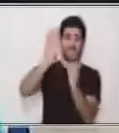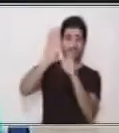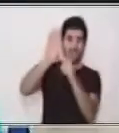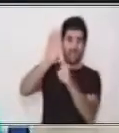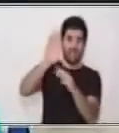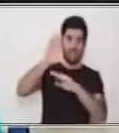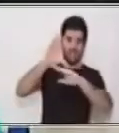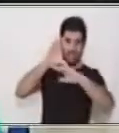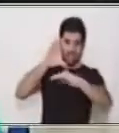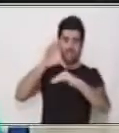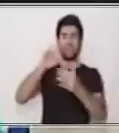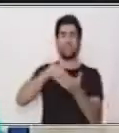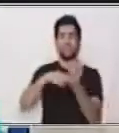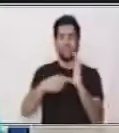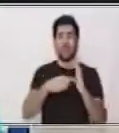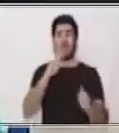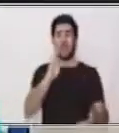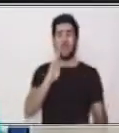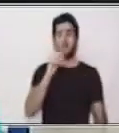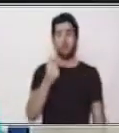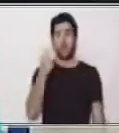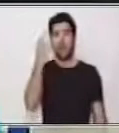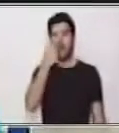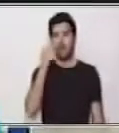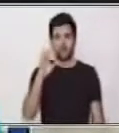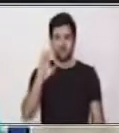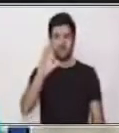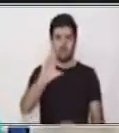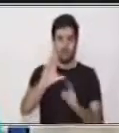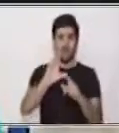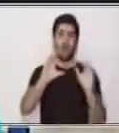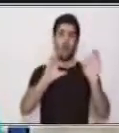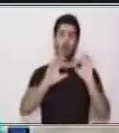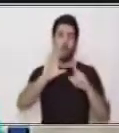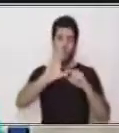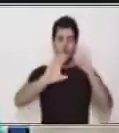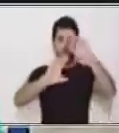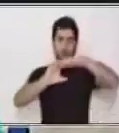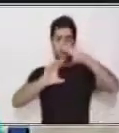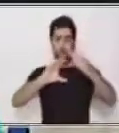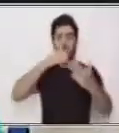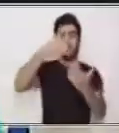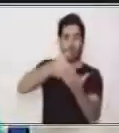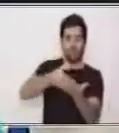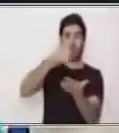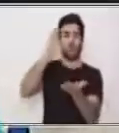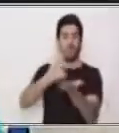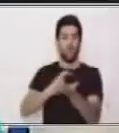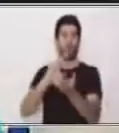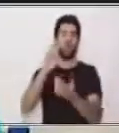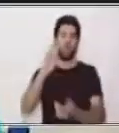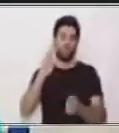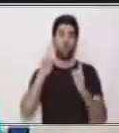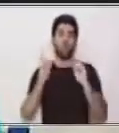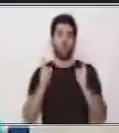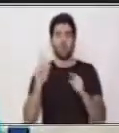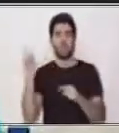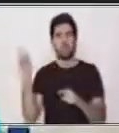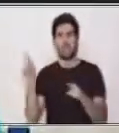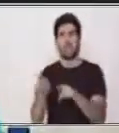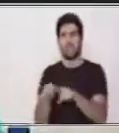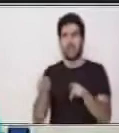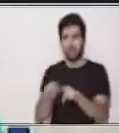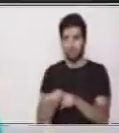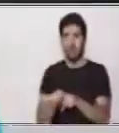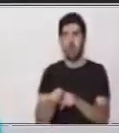a colocar. Y esta de arriba puede ser base también. Estas dos se toman como bases. Muy bien, tienen dos bases